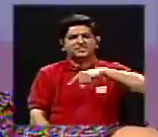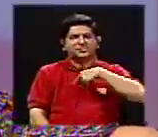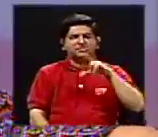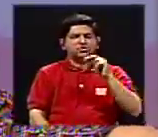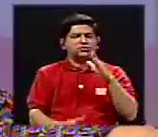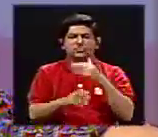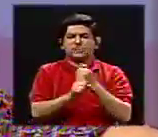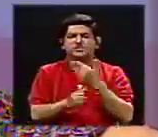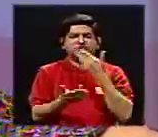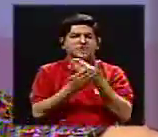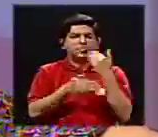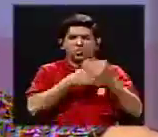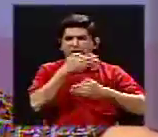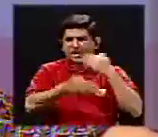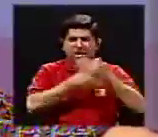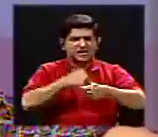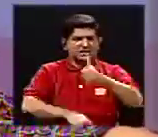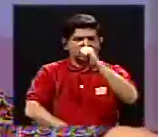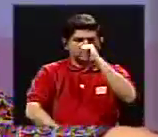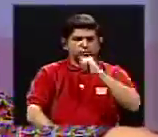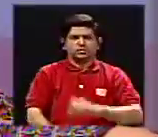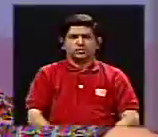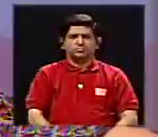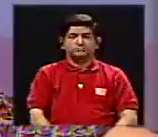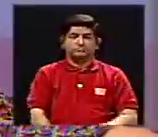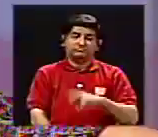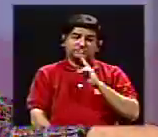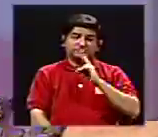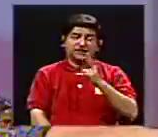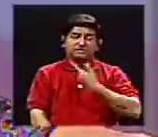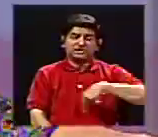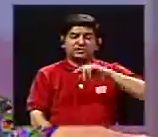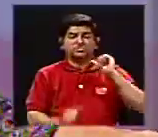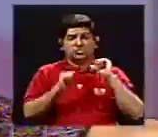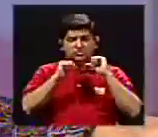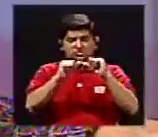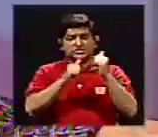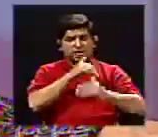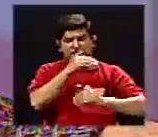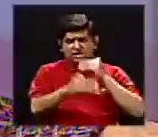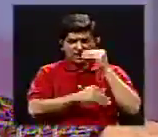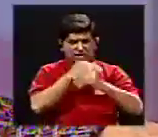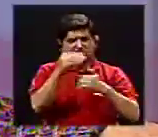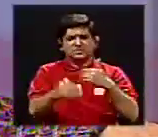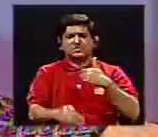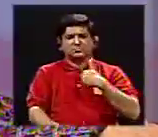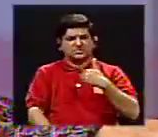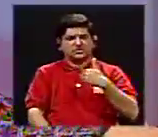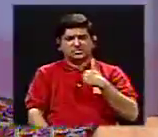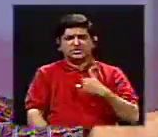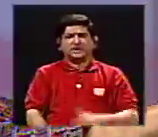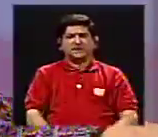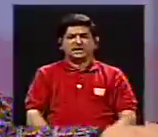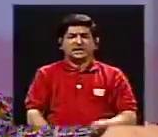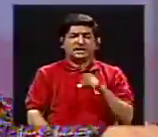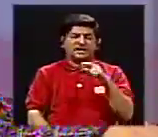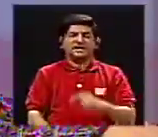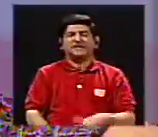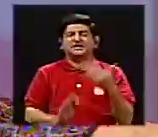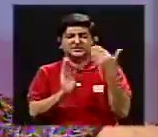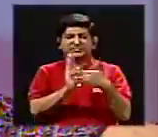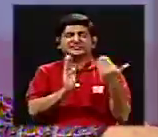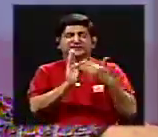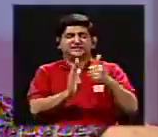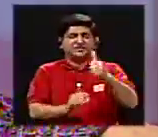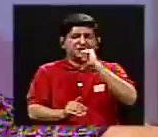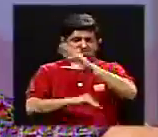no hacemos una buena gestión del agua, realmente vamos a continuar con el proceso que ha venido, que es un proceso de deterioro del